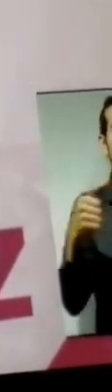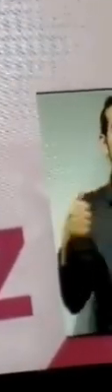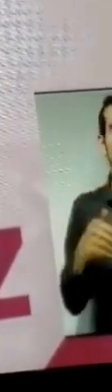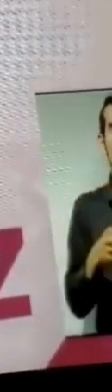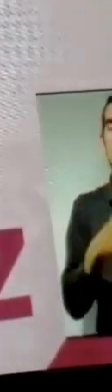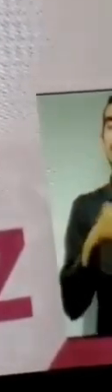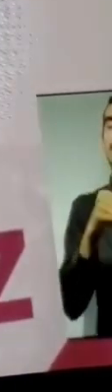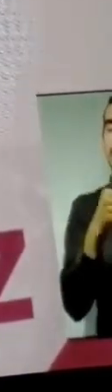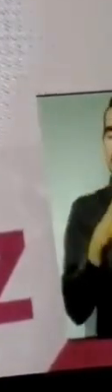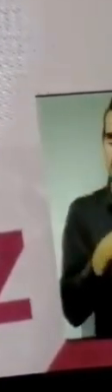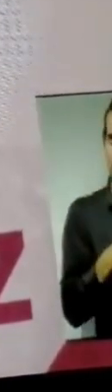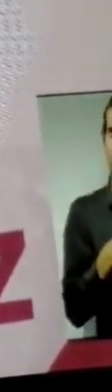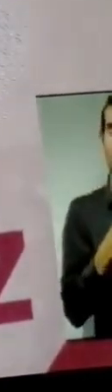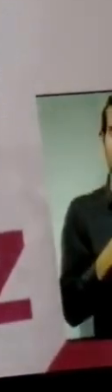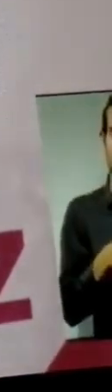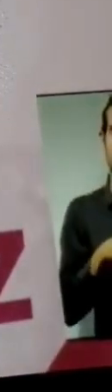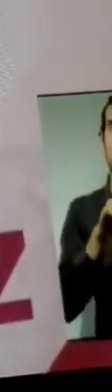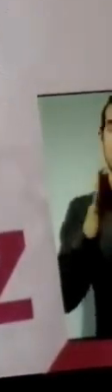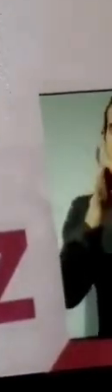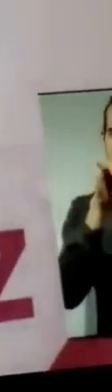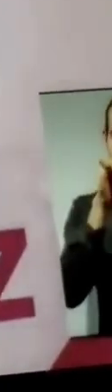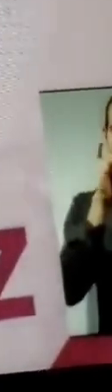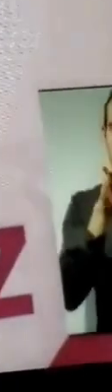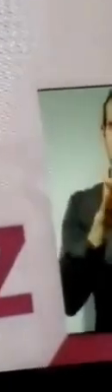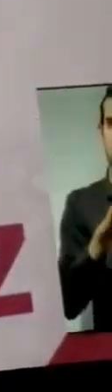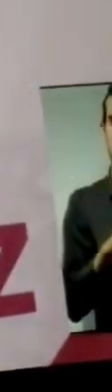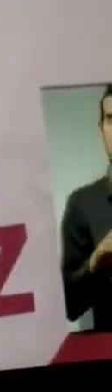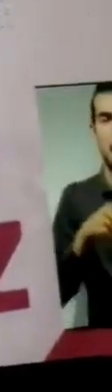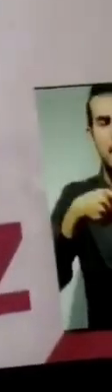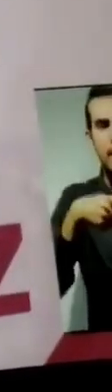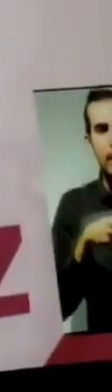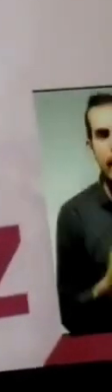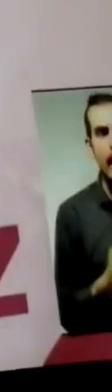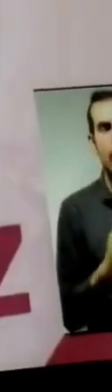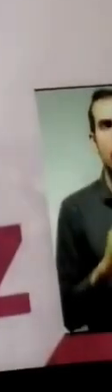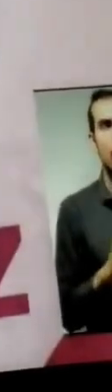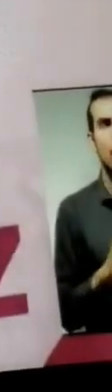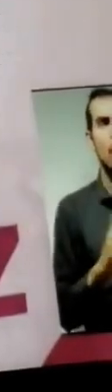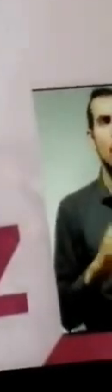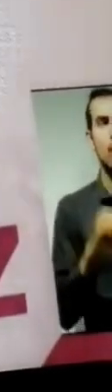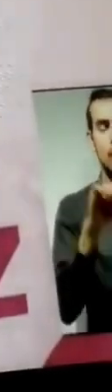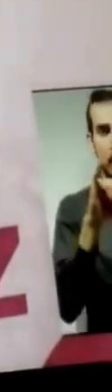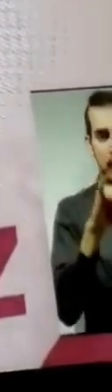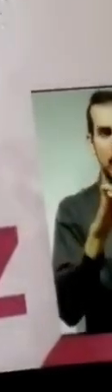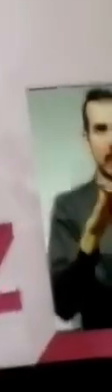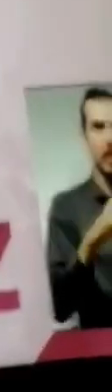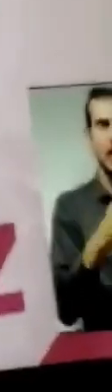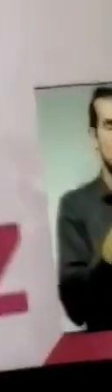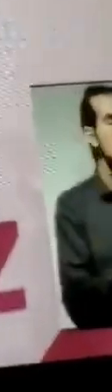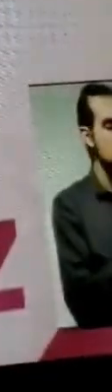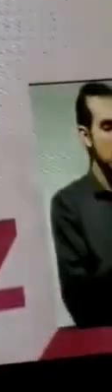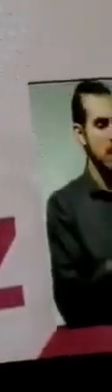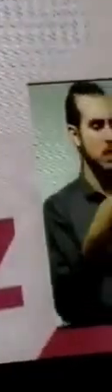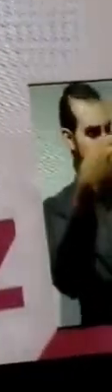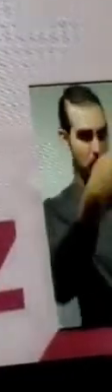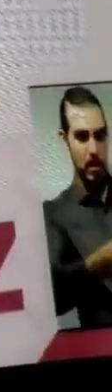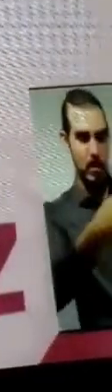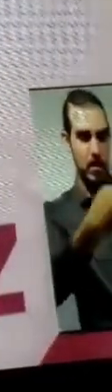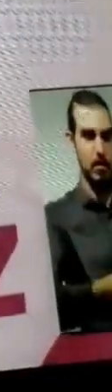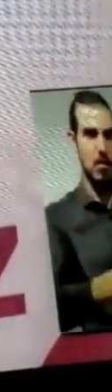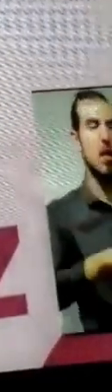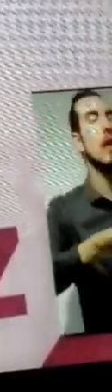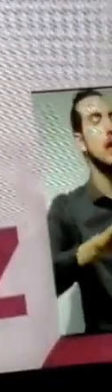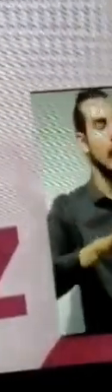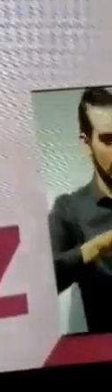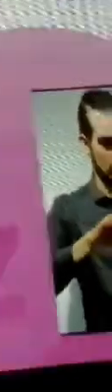Falta muchísimo trabajo por hacer, sí sabemos. Pero todo esto sí es un trabajo muy palpable, ¿no?